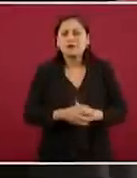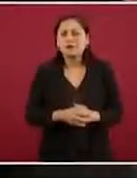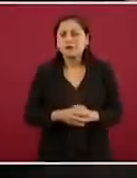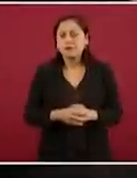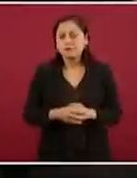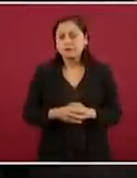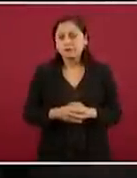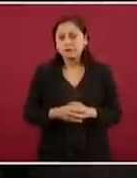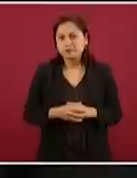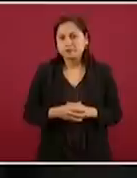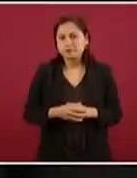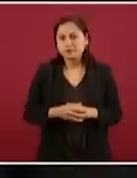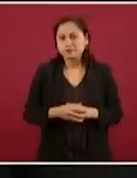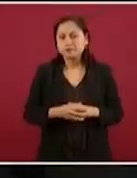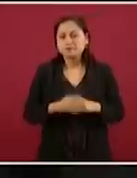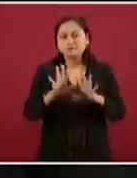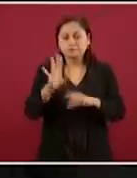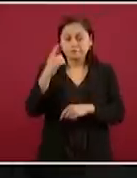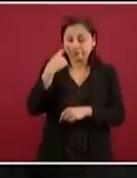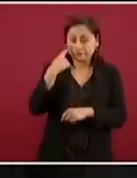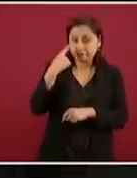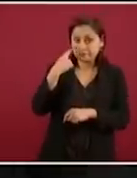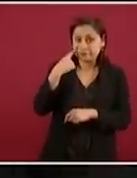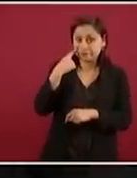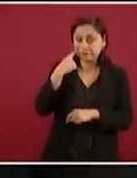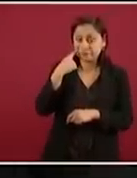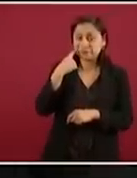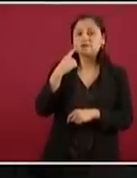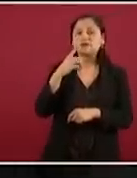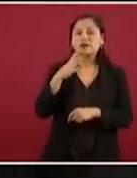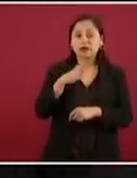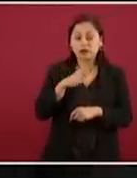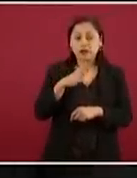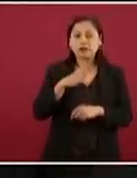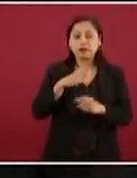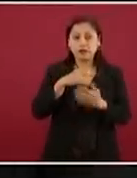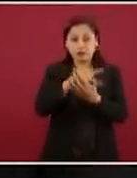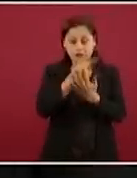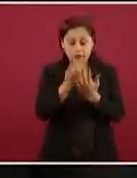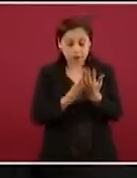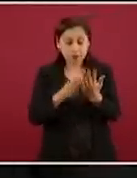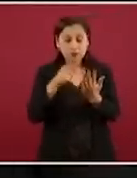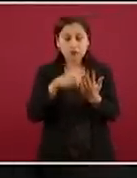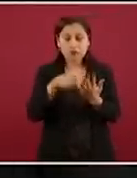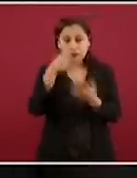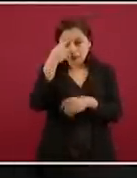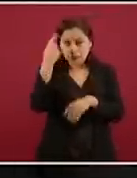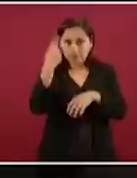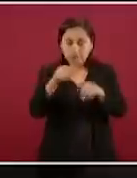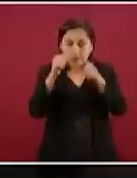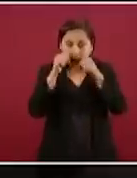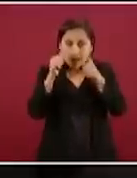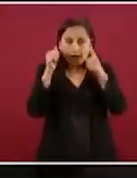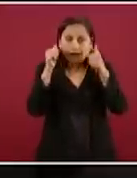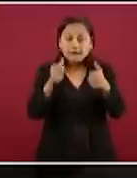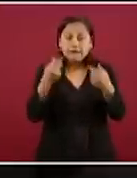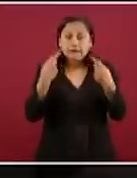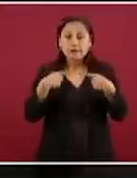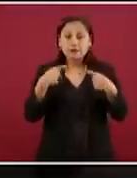consiste en apoyar a los paisanos migrantes en los 50 consulados,